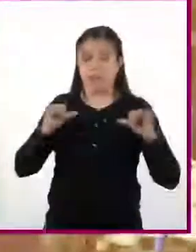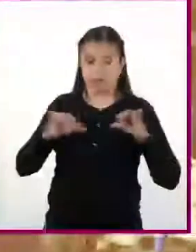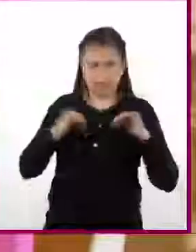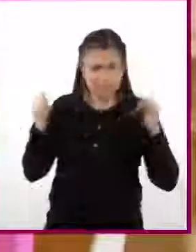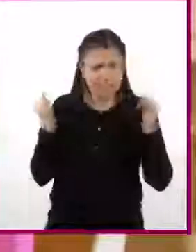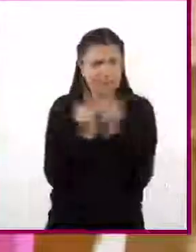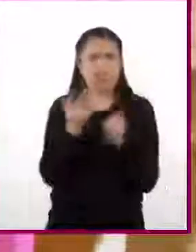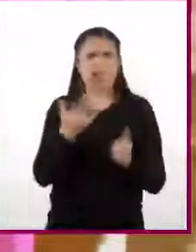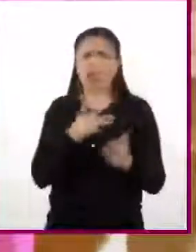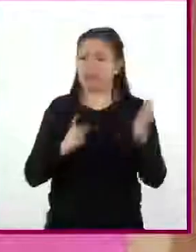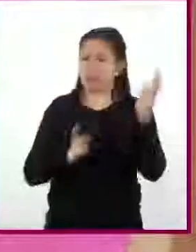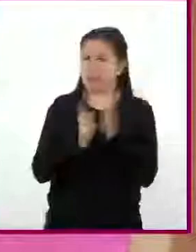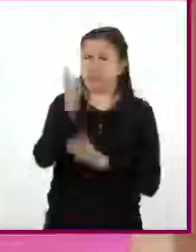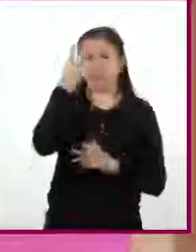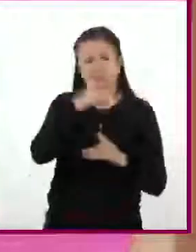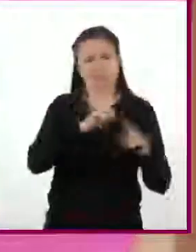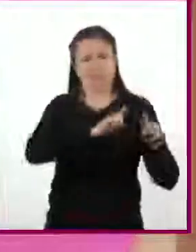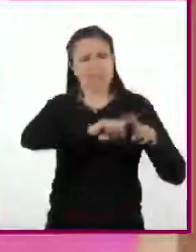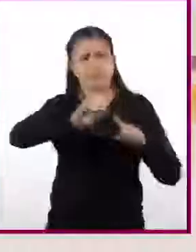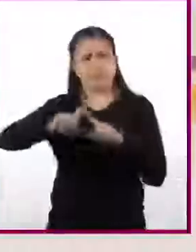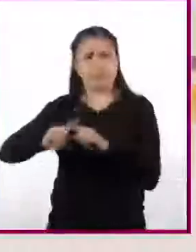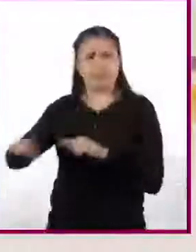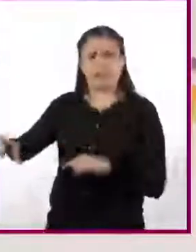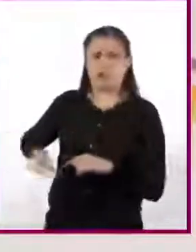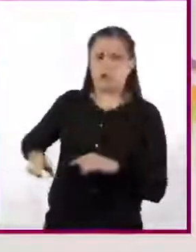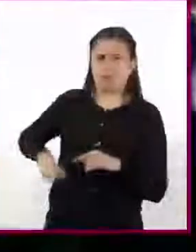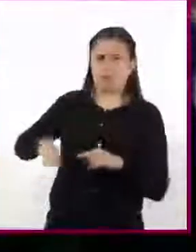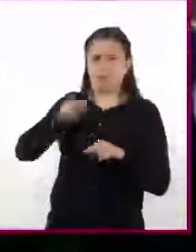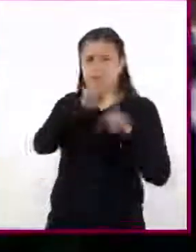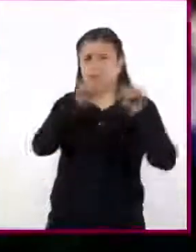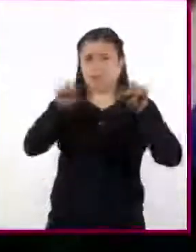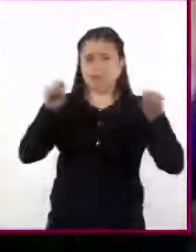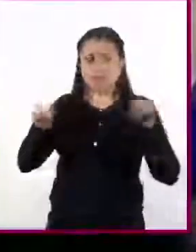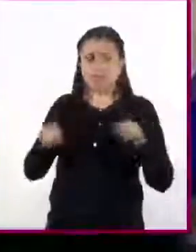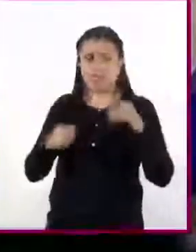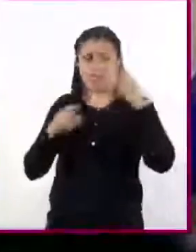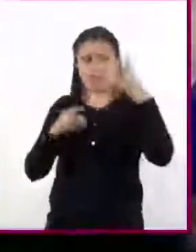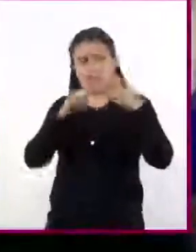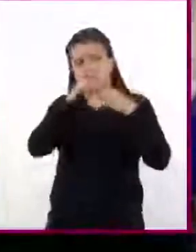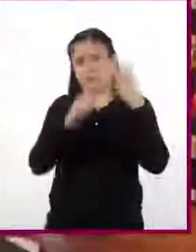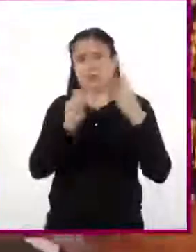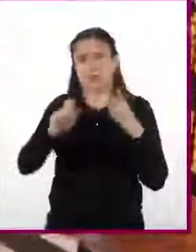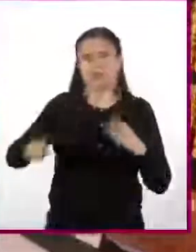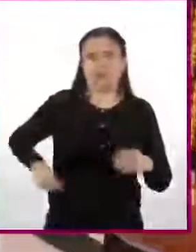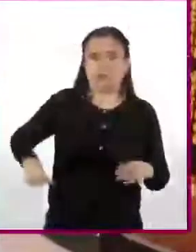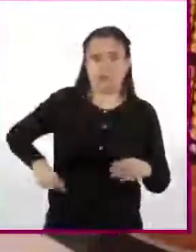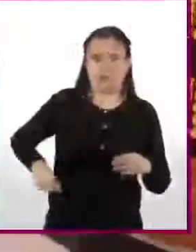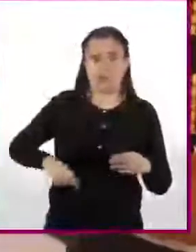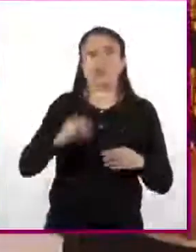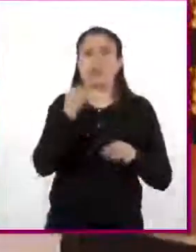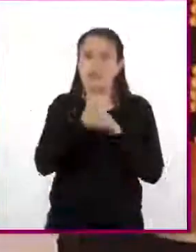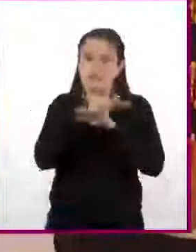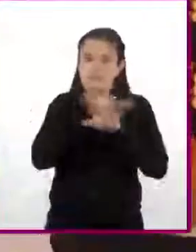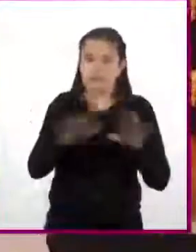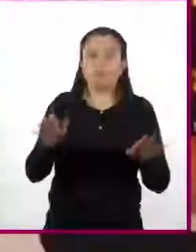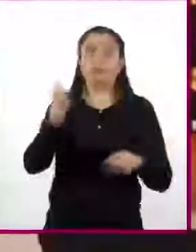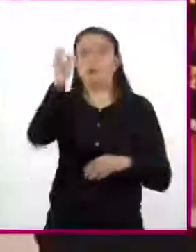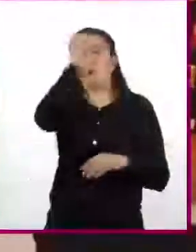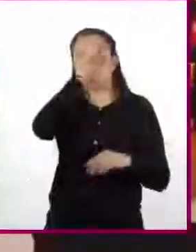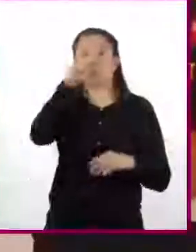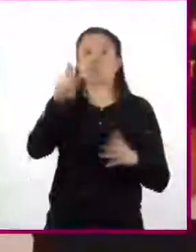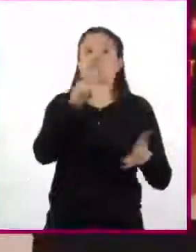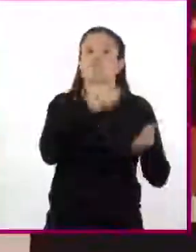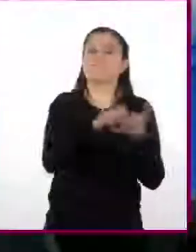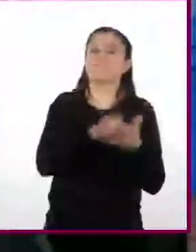también tienen derecho a que las diferentes instancias gubernamentales, en los 3 órdenes de gobierno, les informen de qué manera su opinión ha